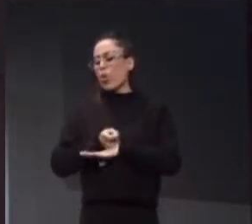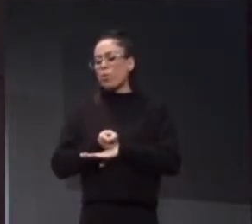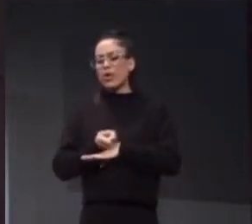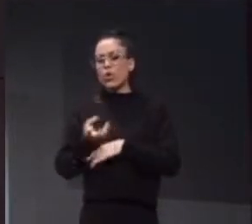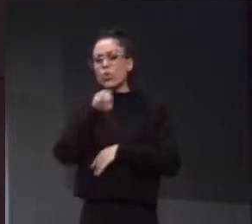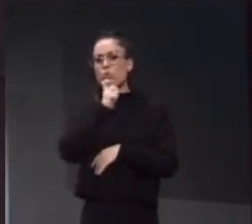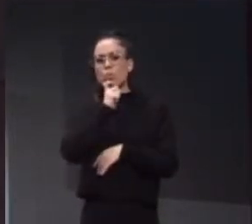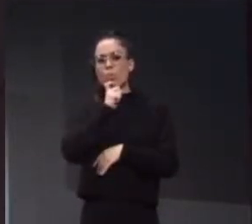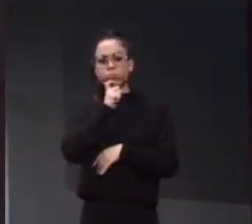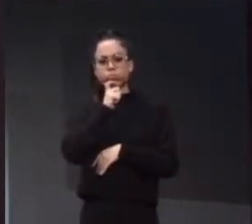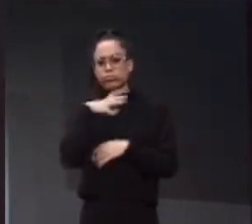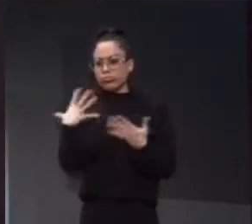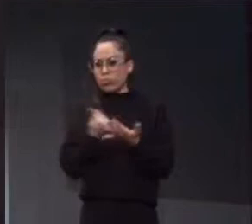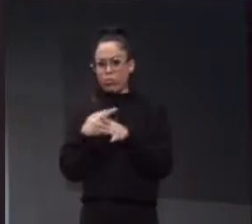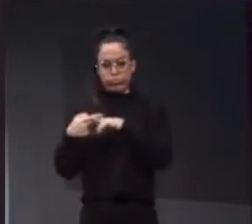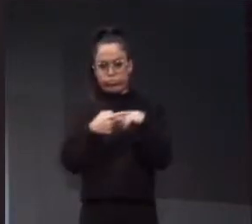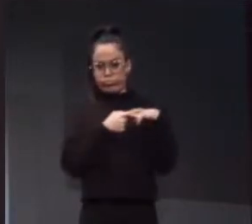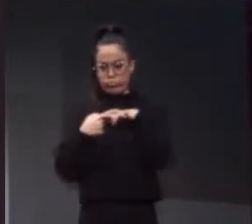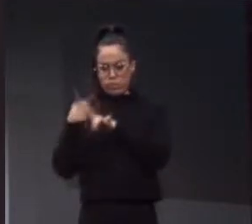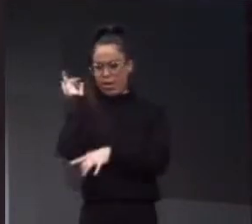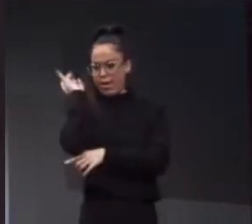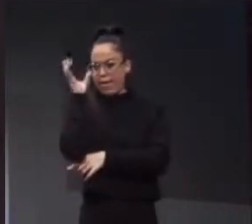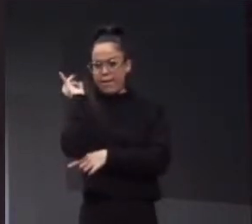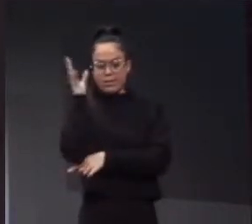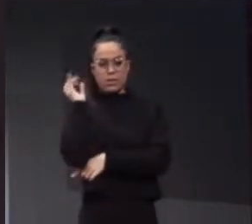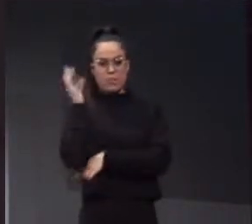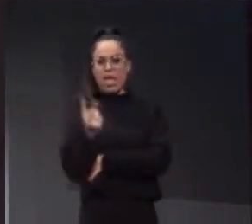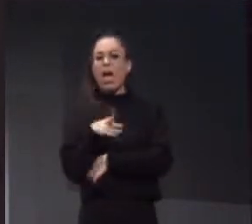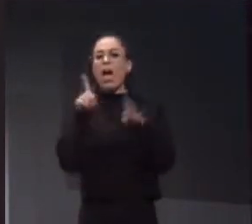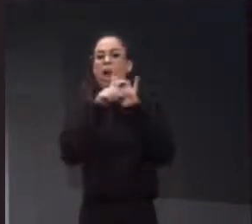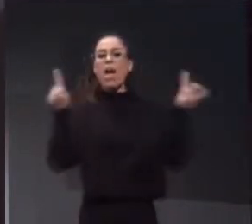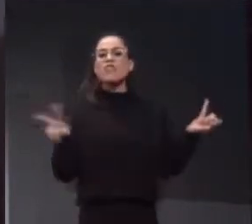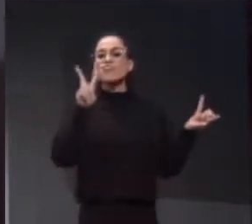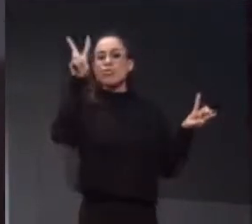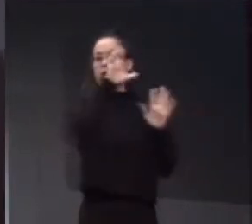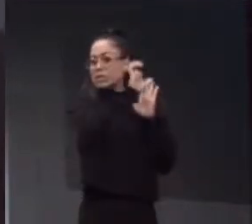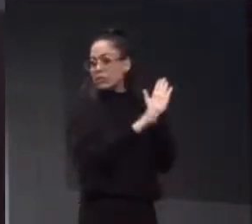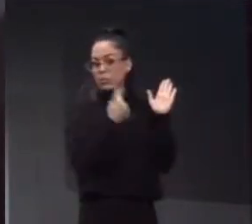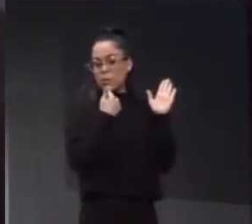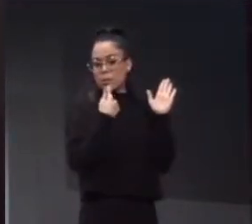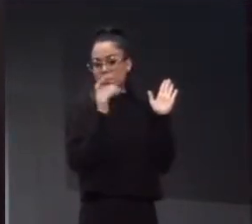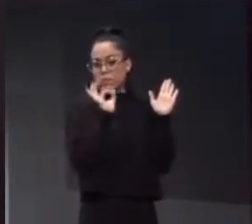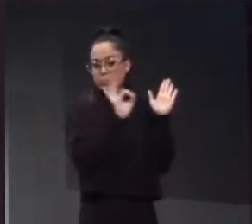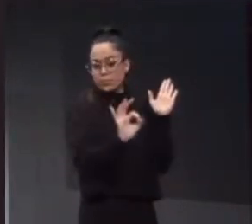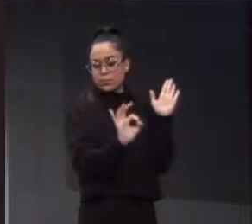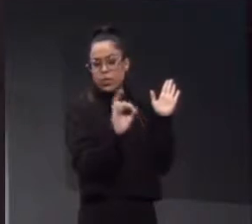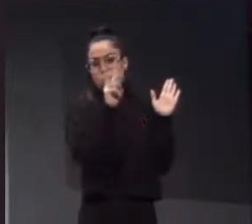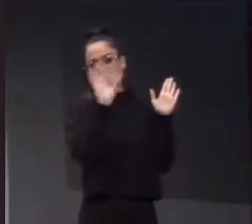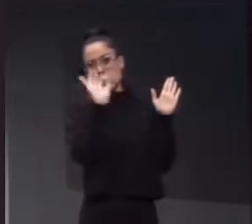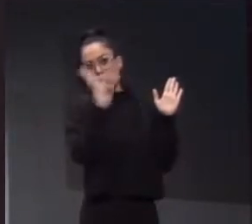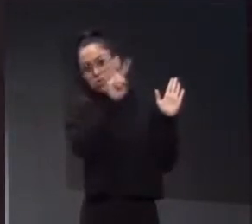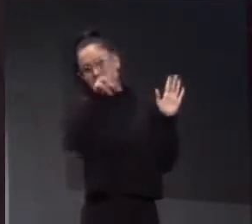la asamblea que se hay dos obligadas al año por estatuto sólo se hacen dos quizá tres al año